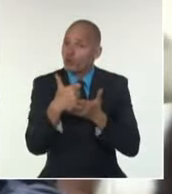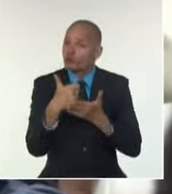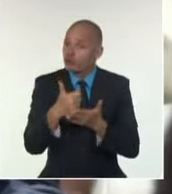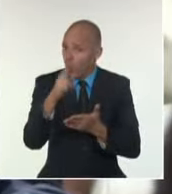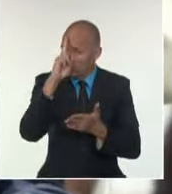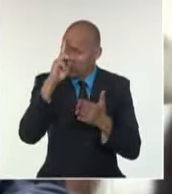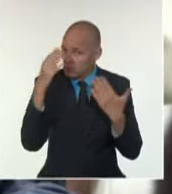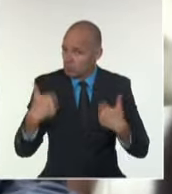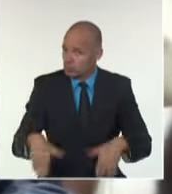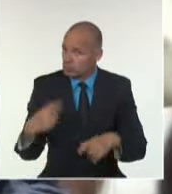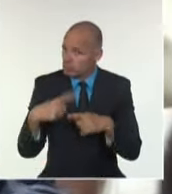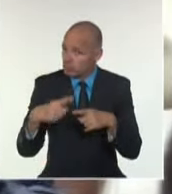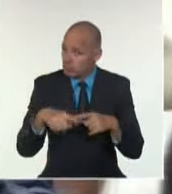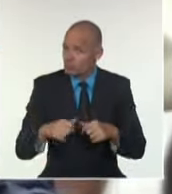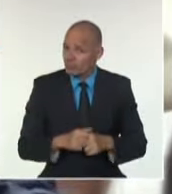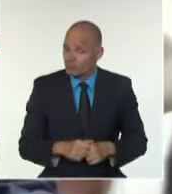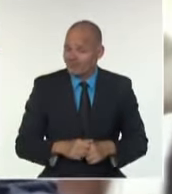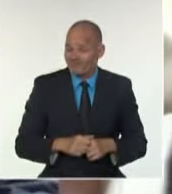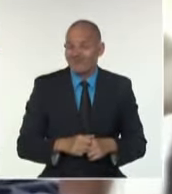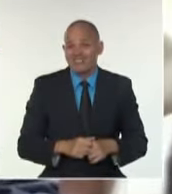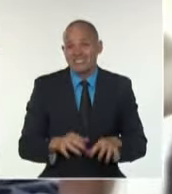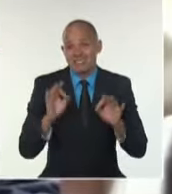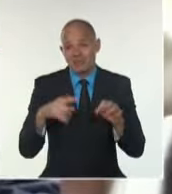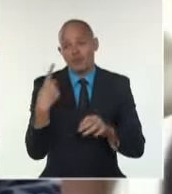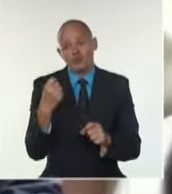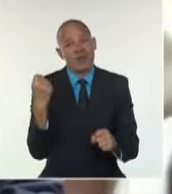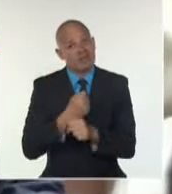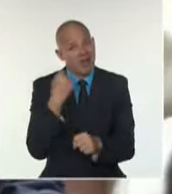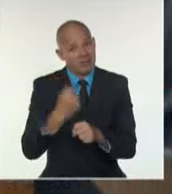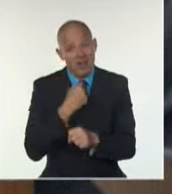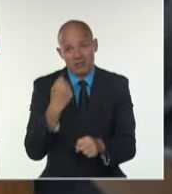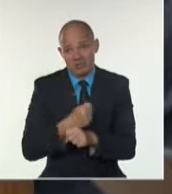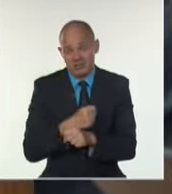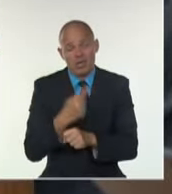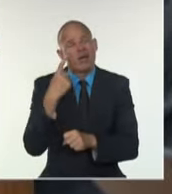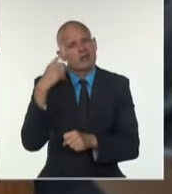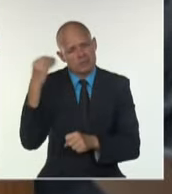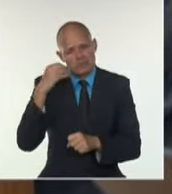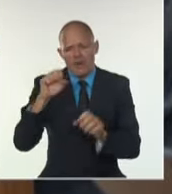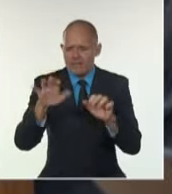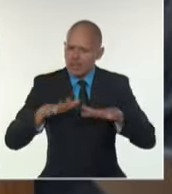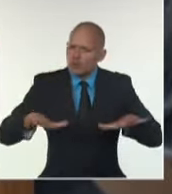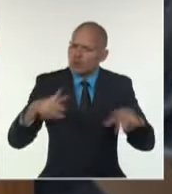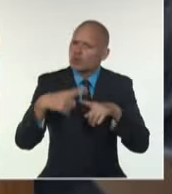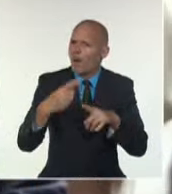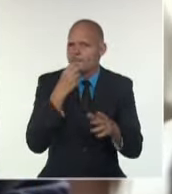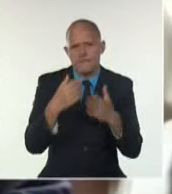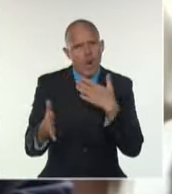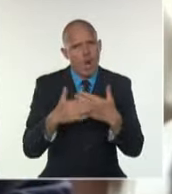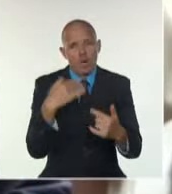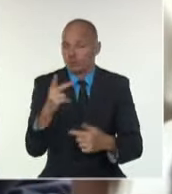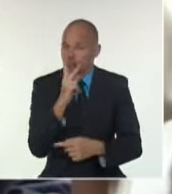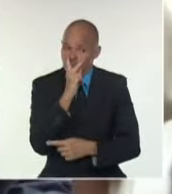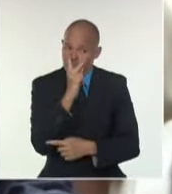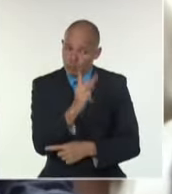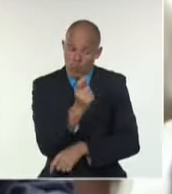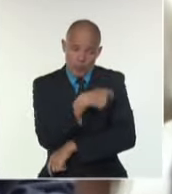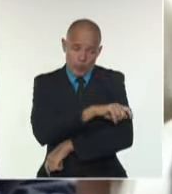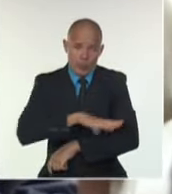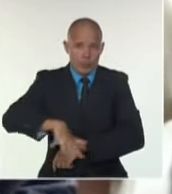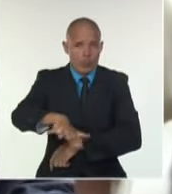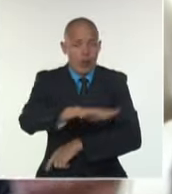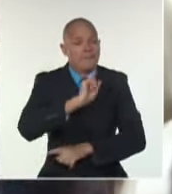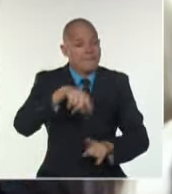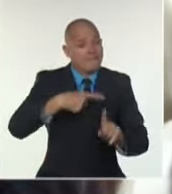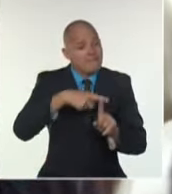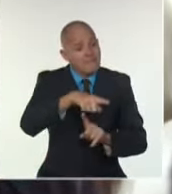de todas las dificultades, nosotros estamos trabajando por atender los problemas de salud de nuestro país y desarrollar productos también para la